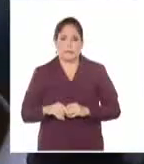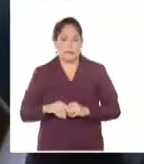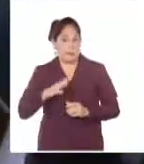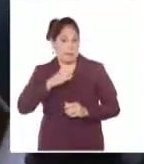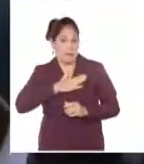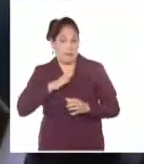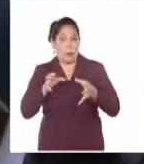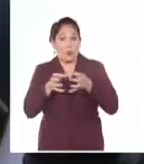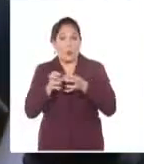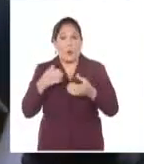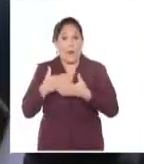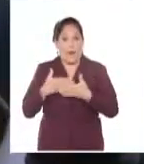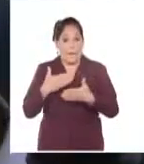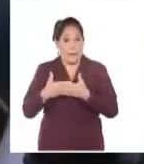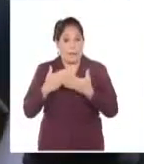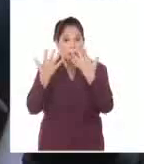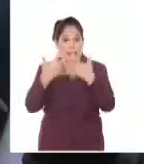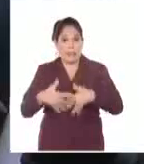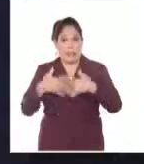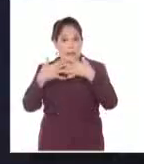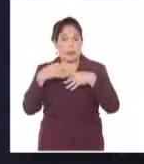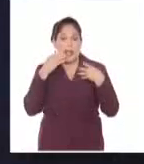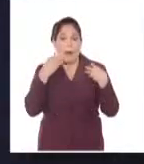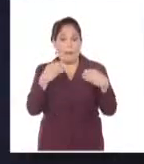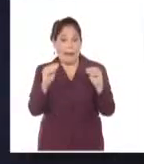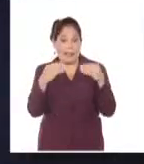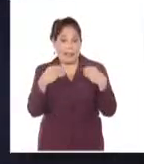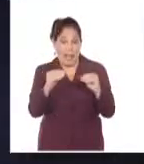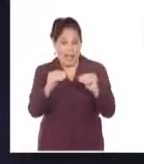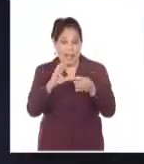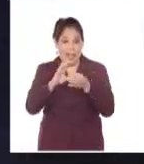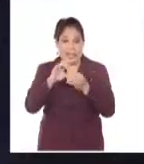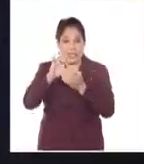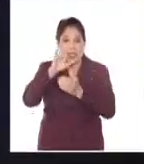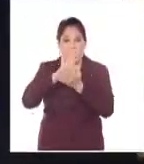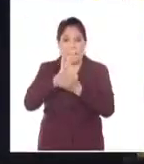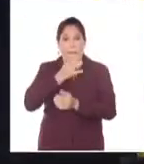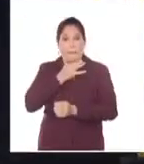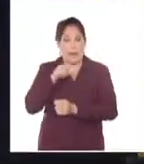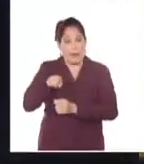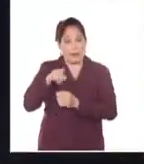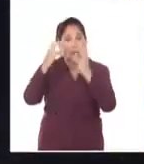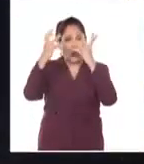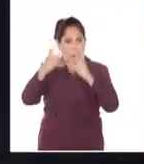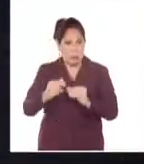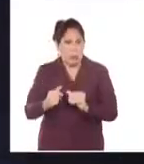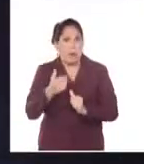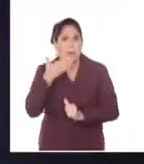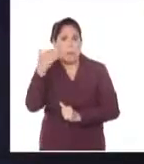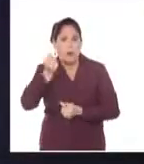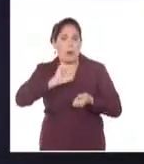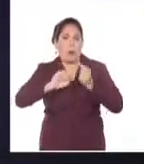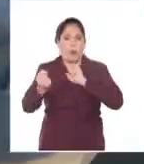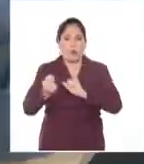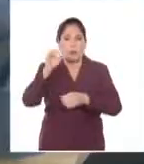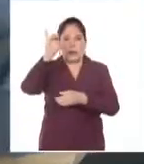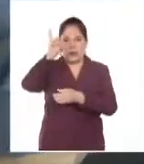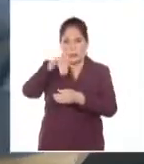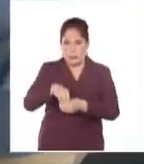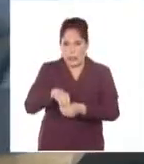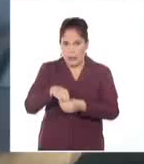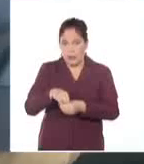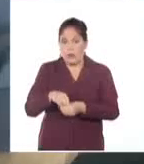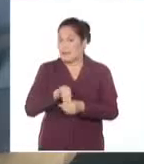Perteneciente al Grupo Empresarial de la Industria Sideromecánica, GESIME, la entidad muestra resultados loables en el control interno, luego de